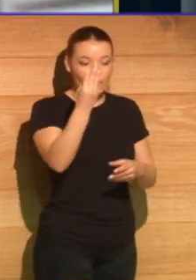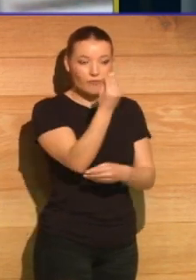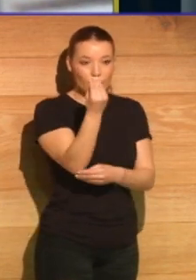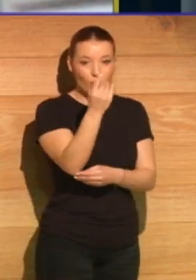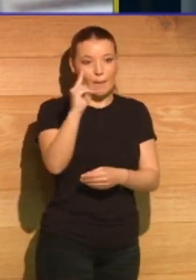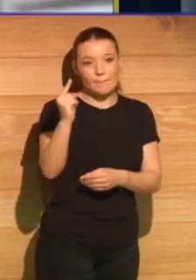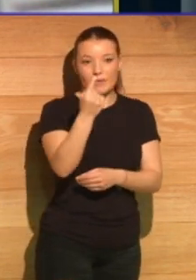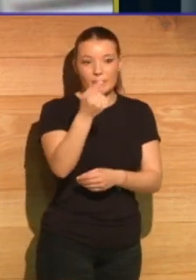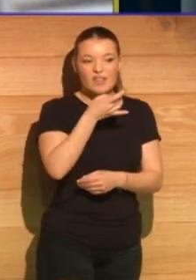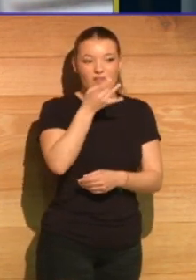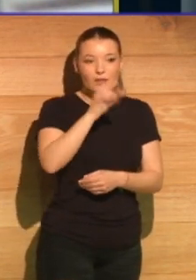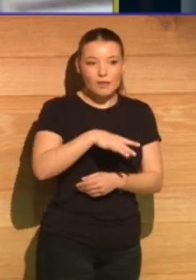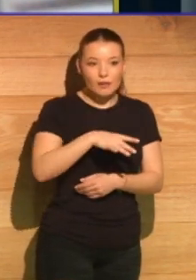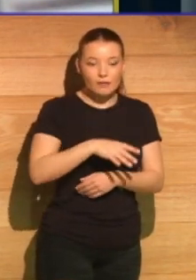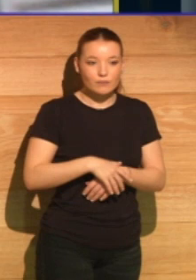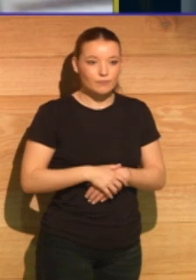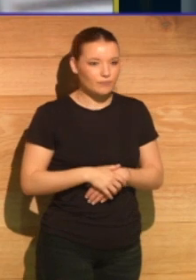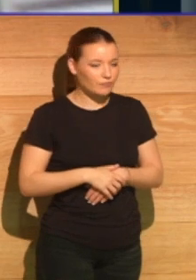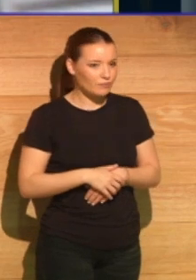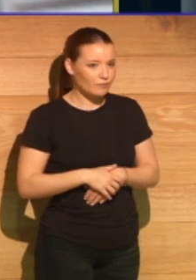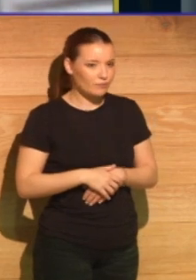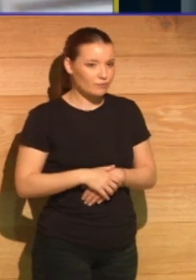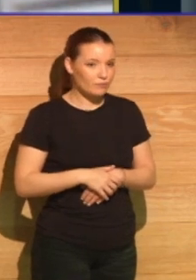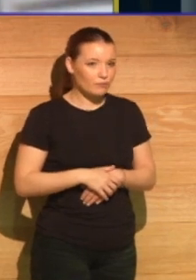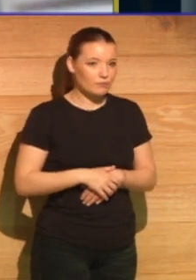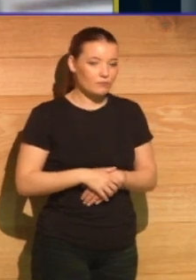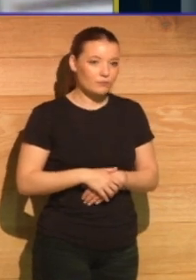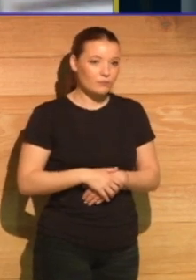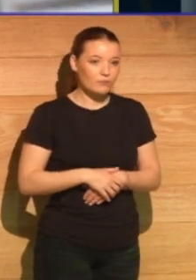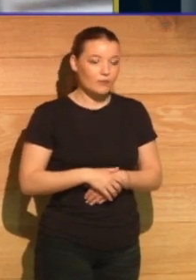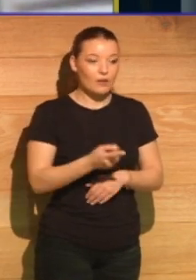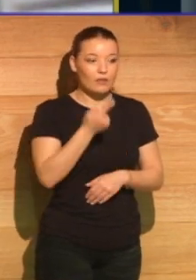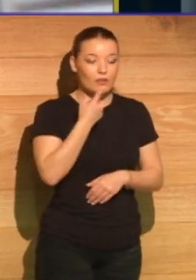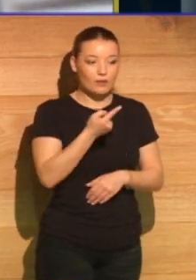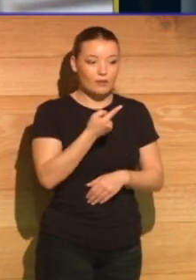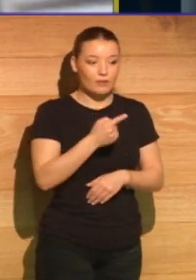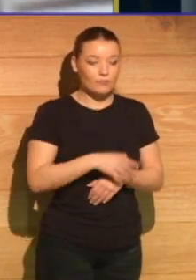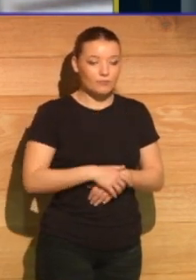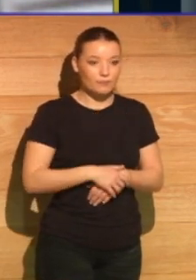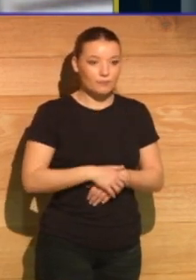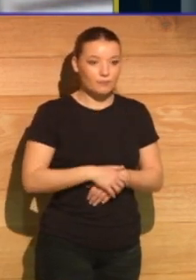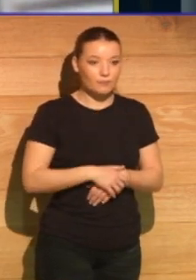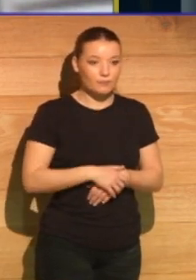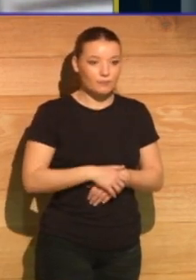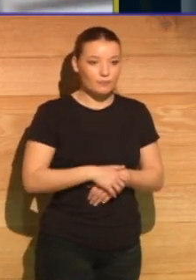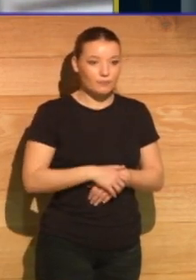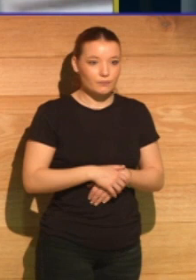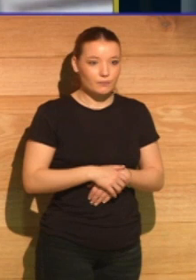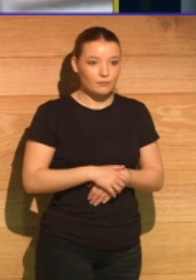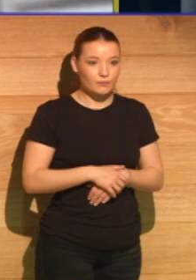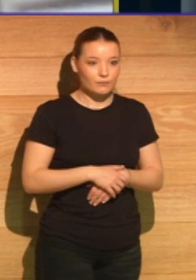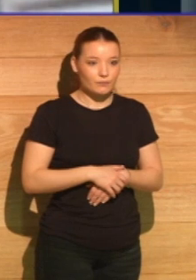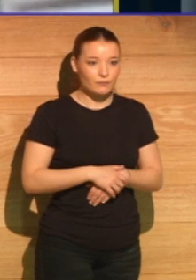aparece es, en Eduana, que dice: sacerdotisa, firma el bajo relieve,